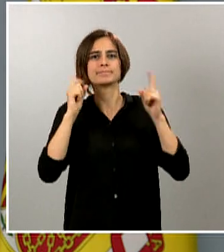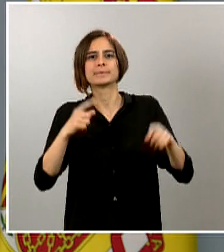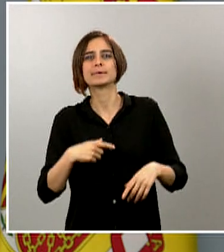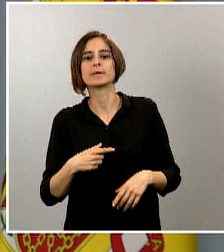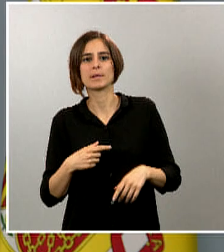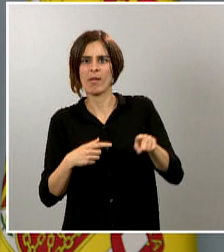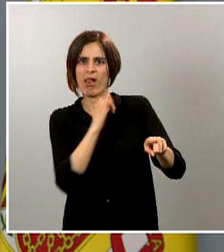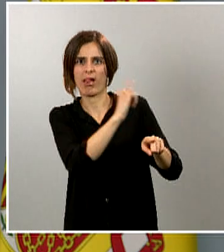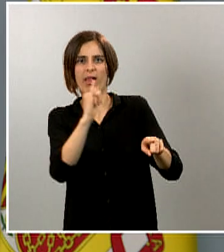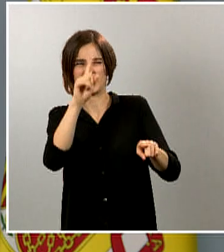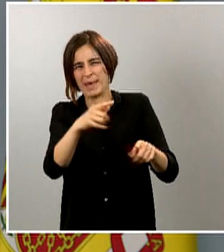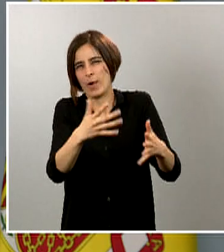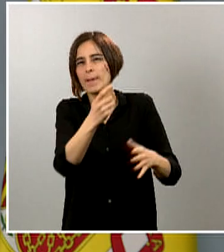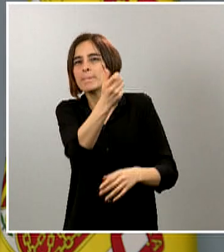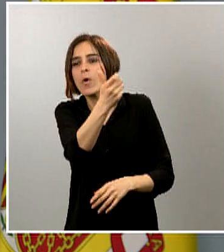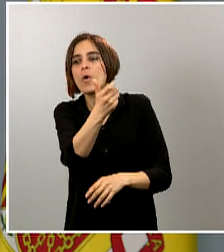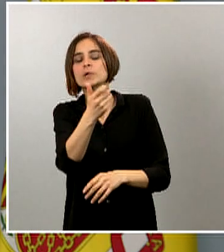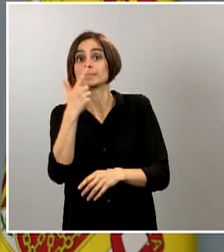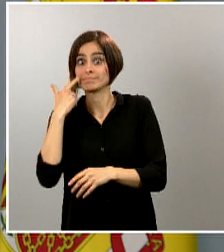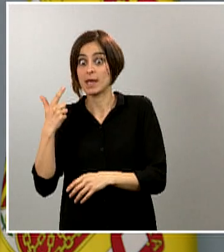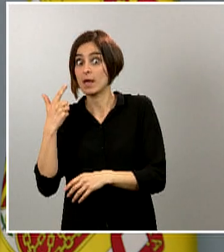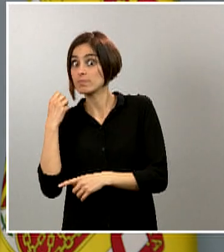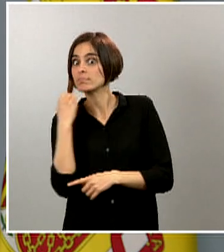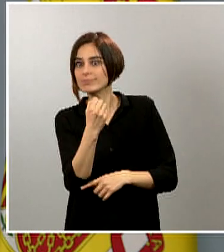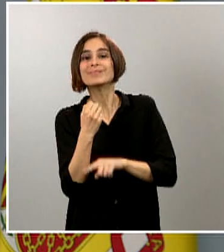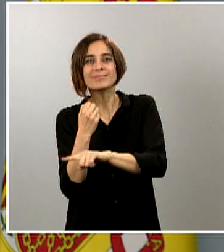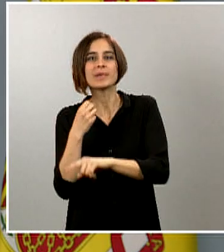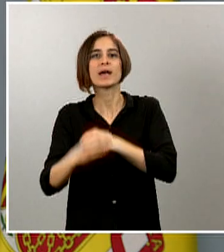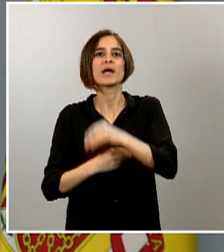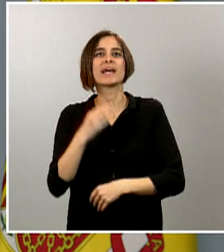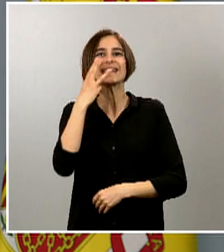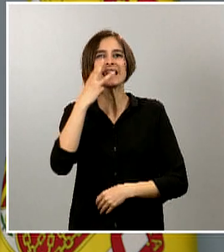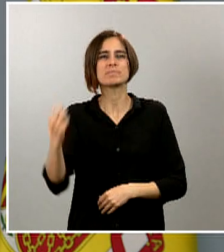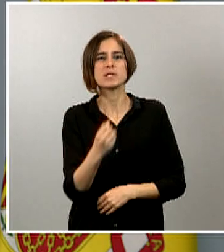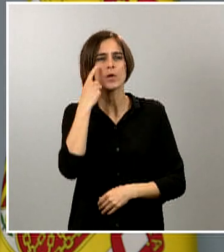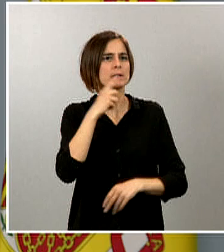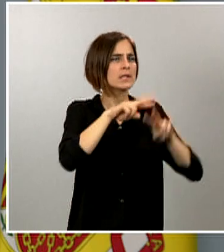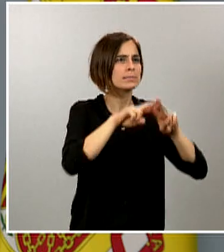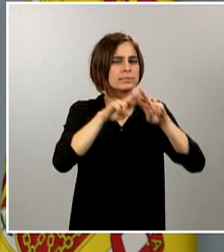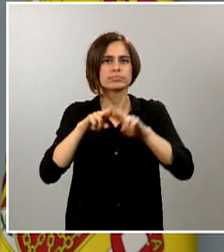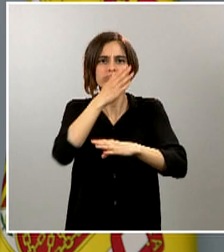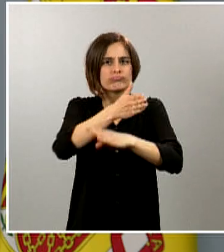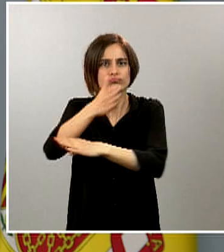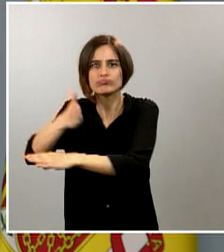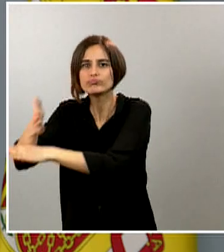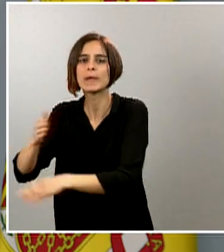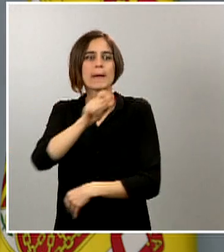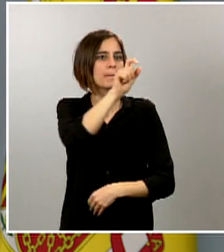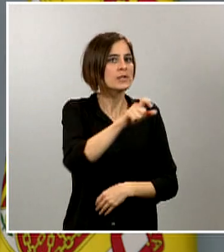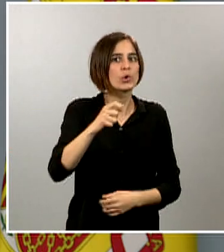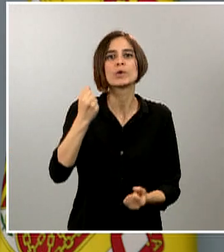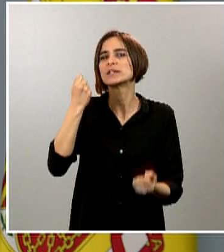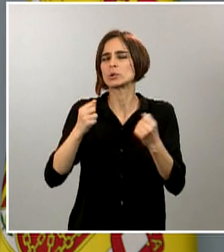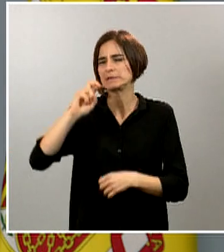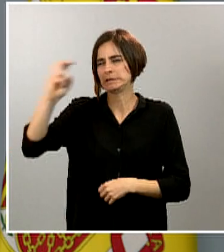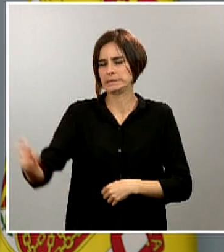más y nada menos que 3 millones de comprobaciones en distintos lugares respecto a personas, vehículos, etcétera. De todo ello